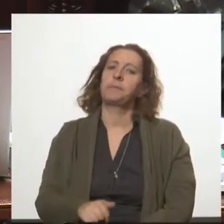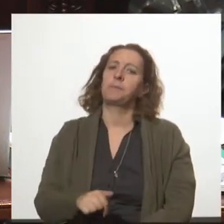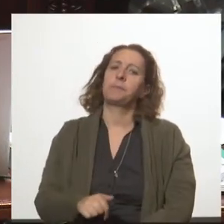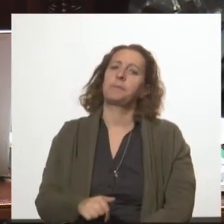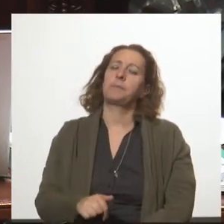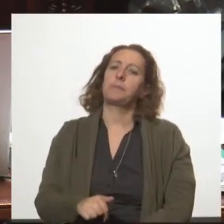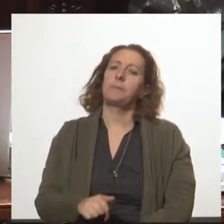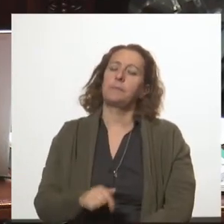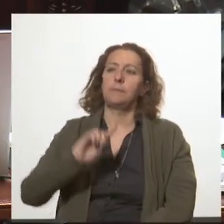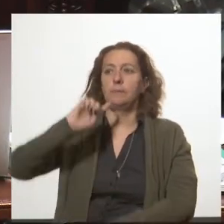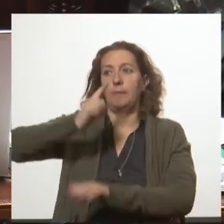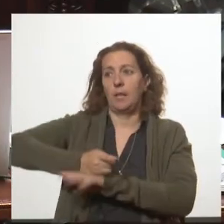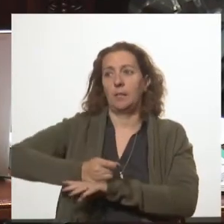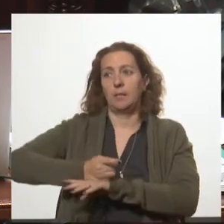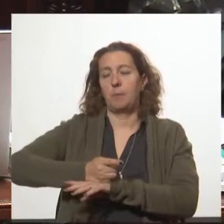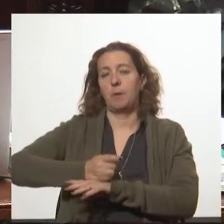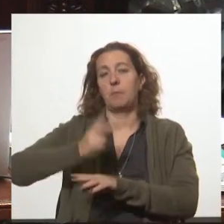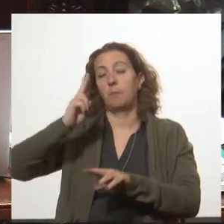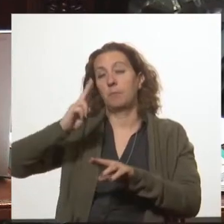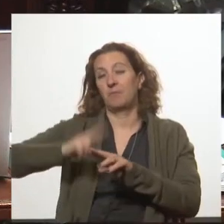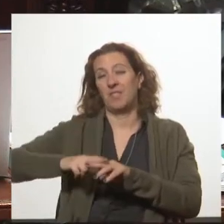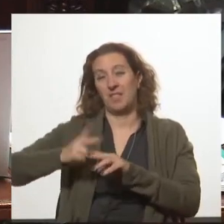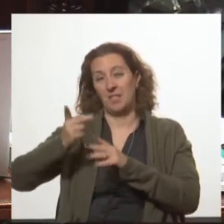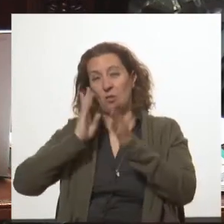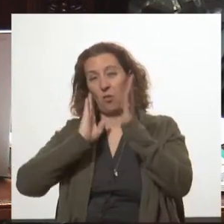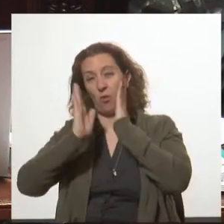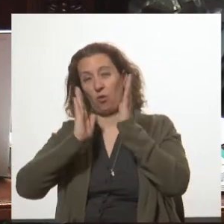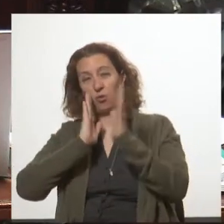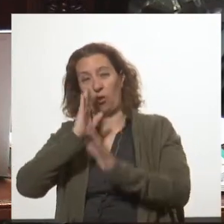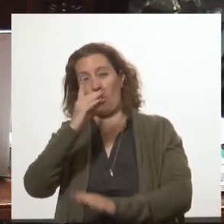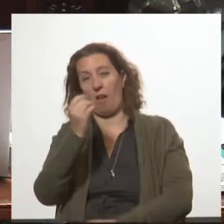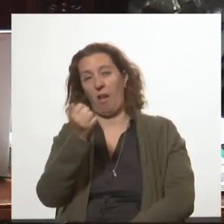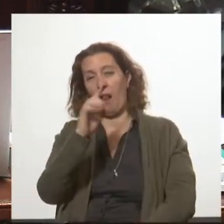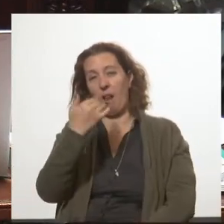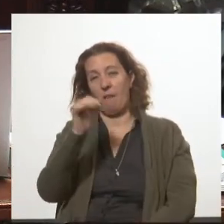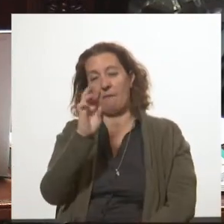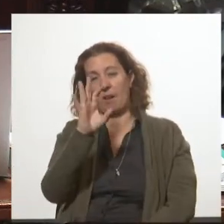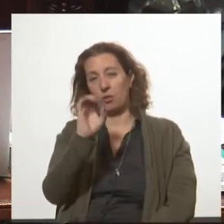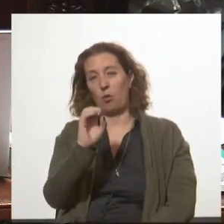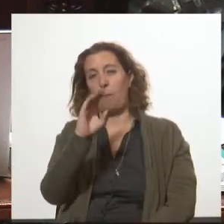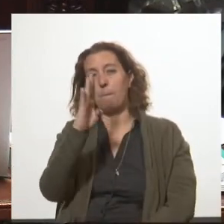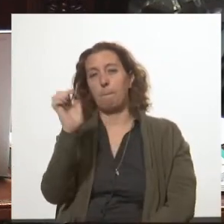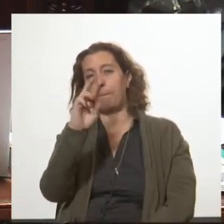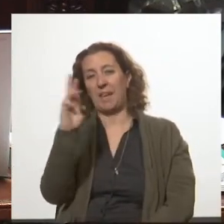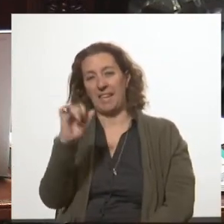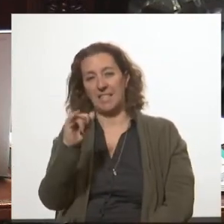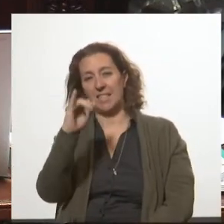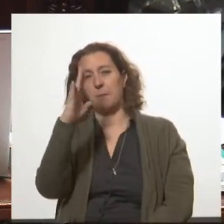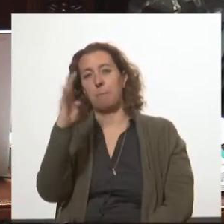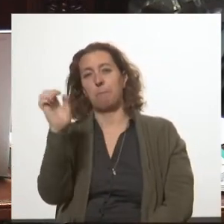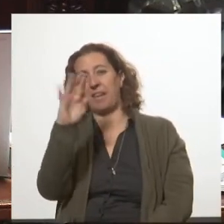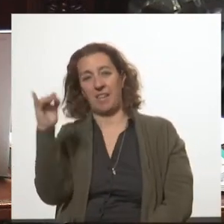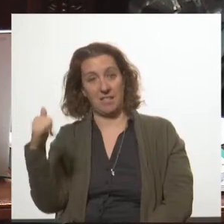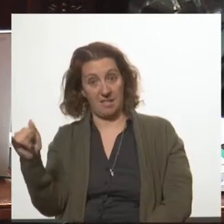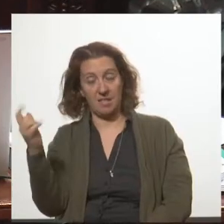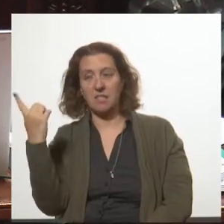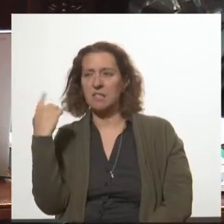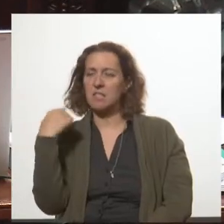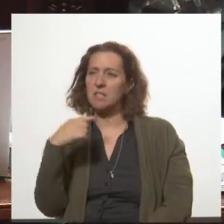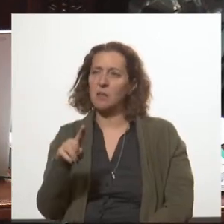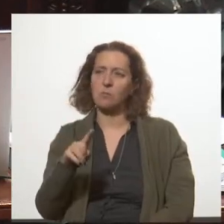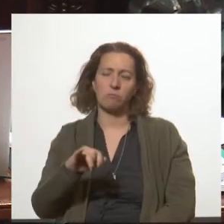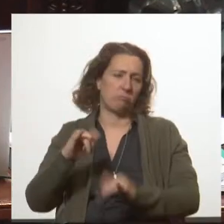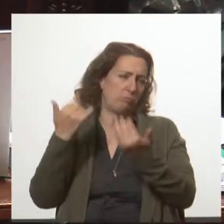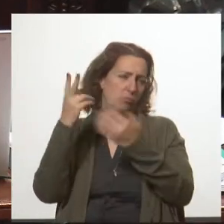doctor alberto pérez pérez fue utilizado en varias instancias administrativas parlamentarias y periodísticas y fue